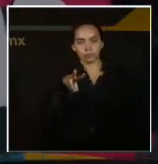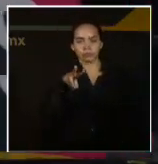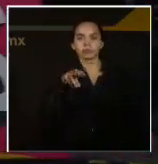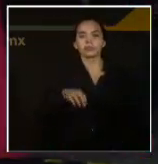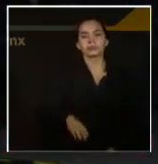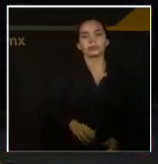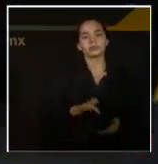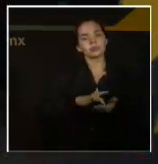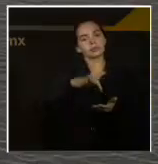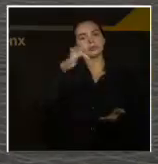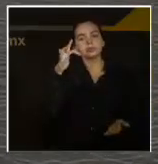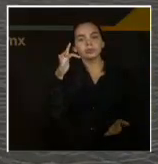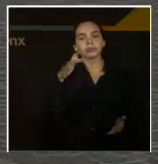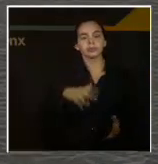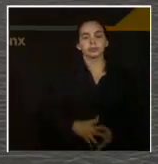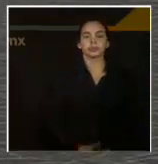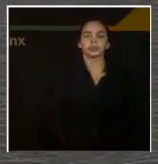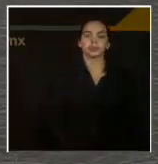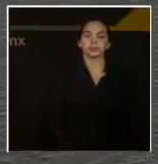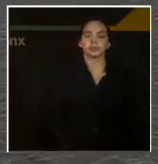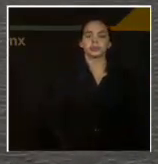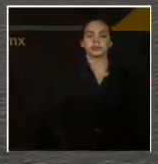gracias. Muchas gracias, candidato.